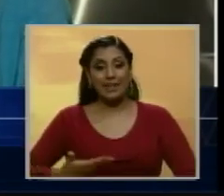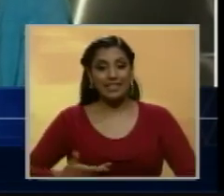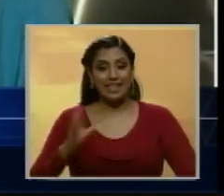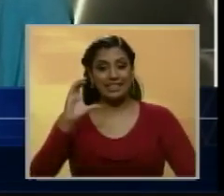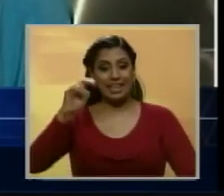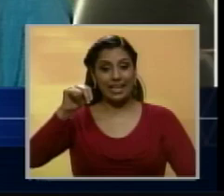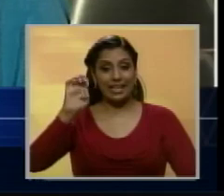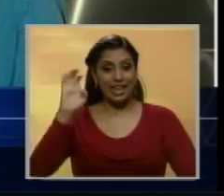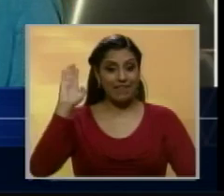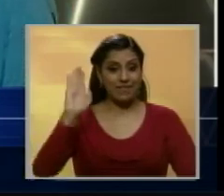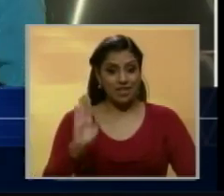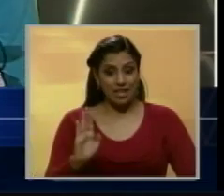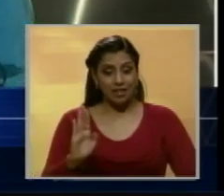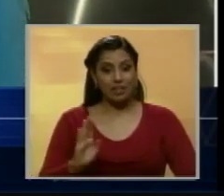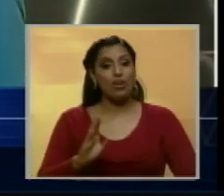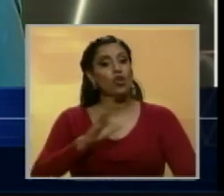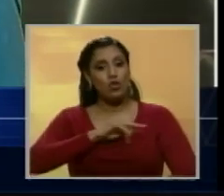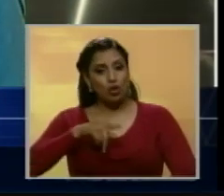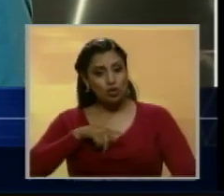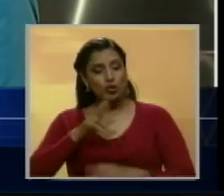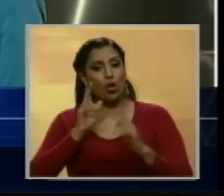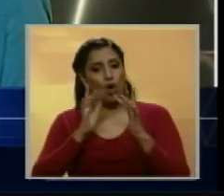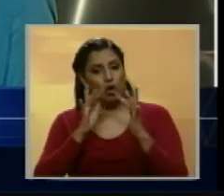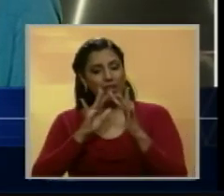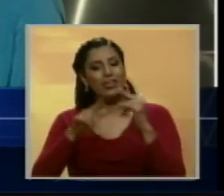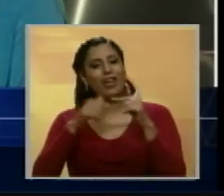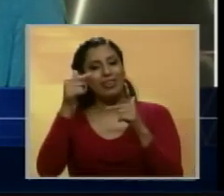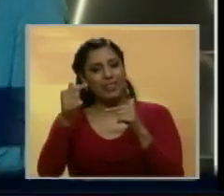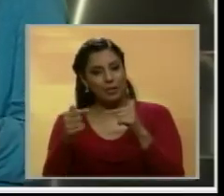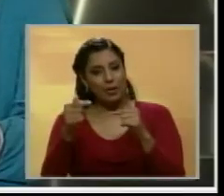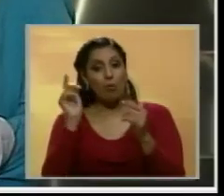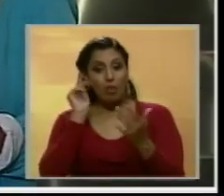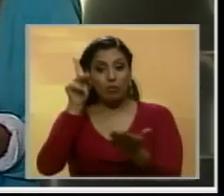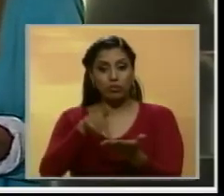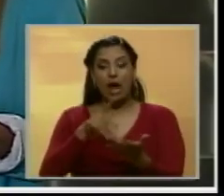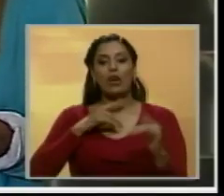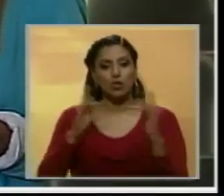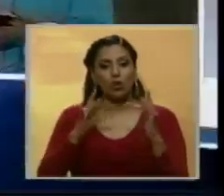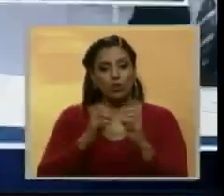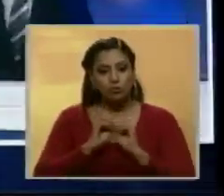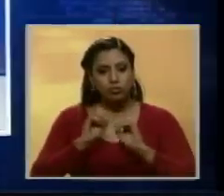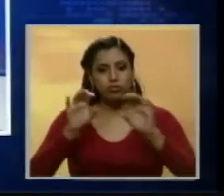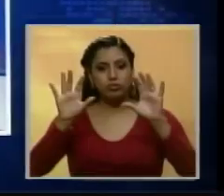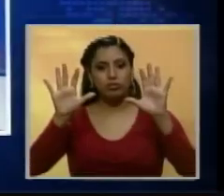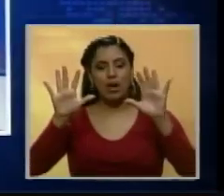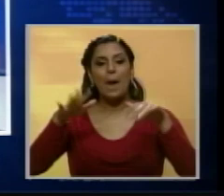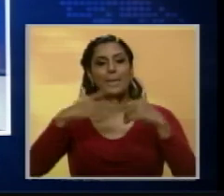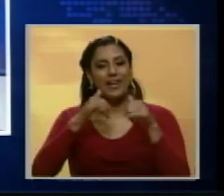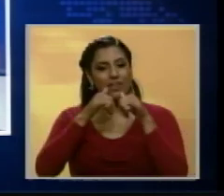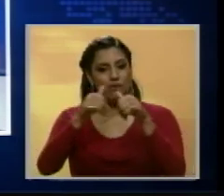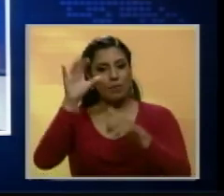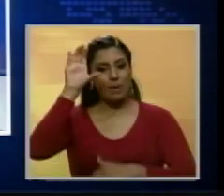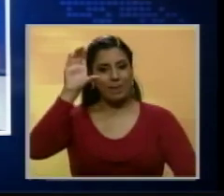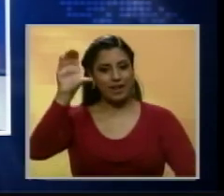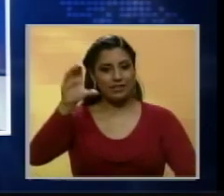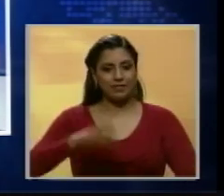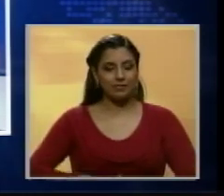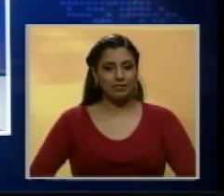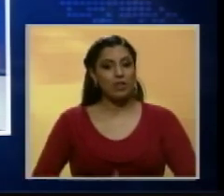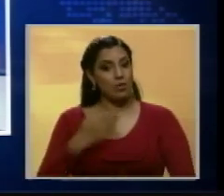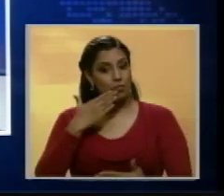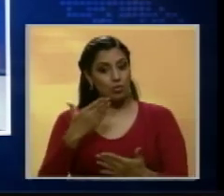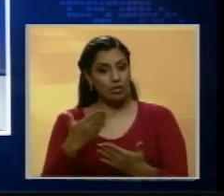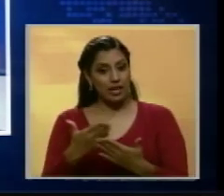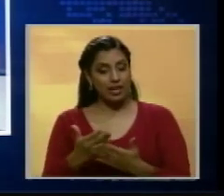del CNE, Tibisay Lucena. Nosotros haremos un contacto con ustedes cuando ella llegue hasta este salón para informar al país.